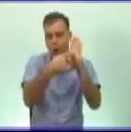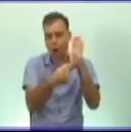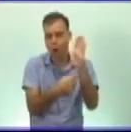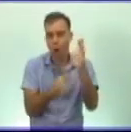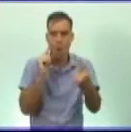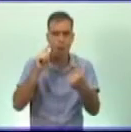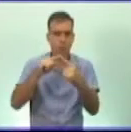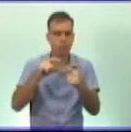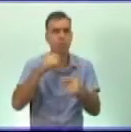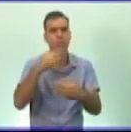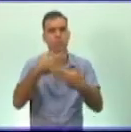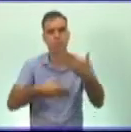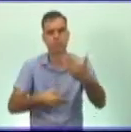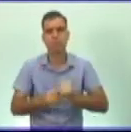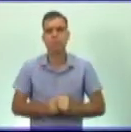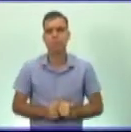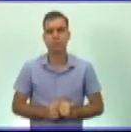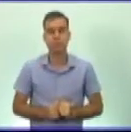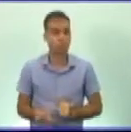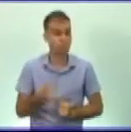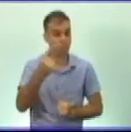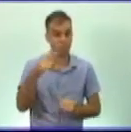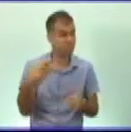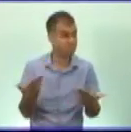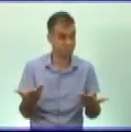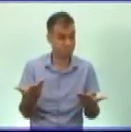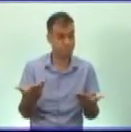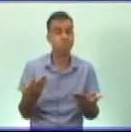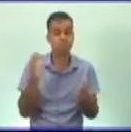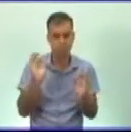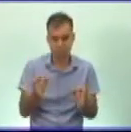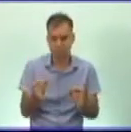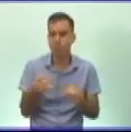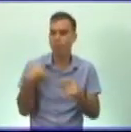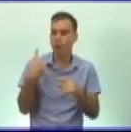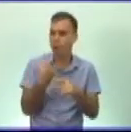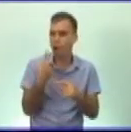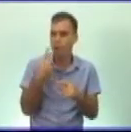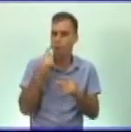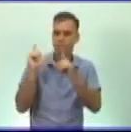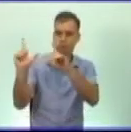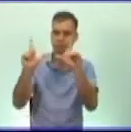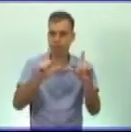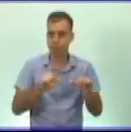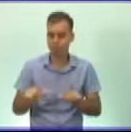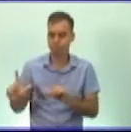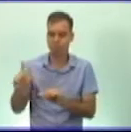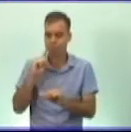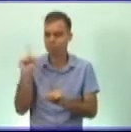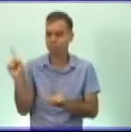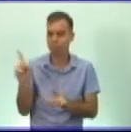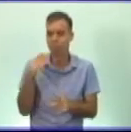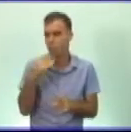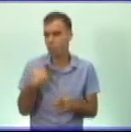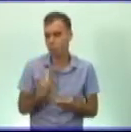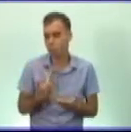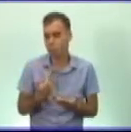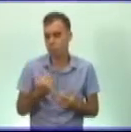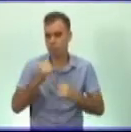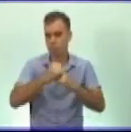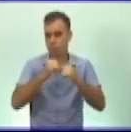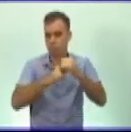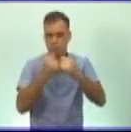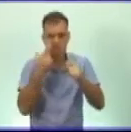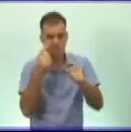Para ver los cuerpos, o sea, lo primero que vamos a hacer, como siempre, vamos a hacer referencia de cómo vemos estos cuerpos, la estructura de estos